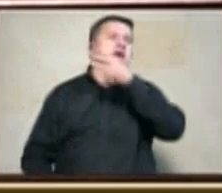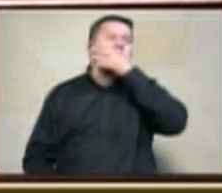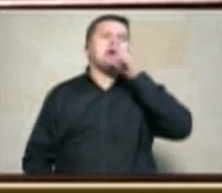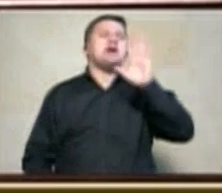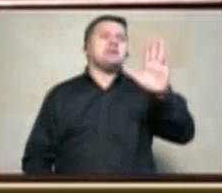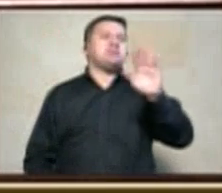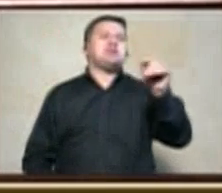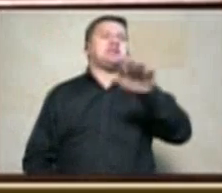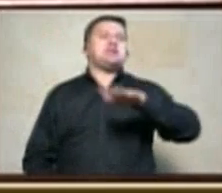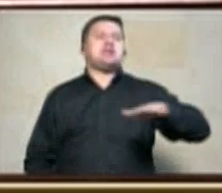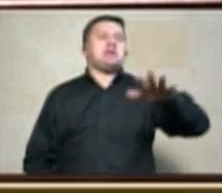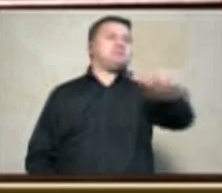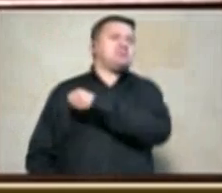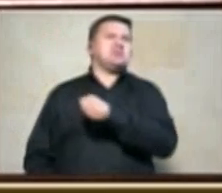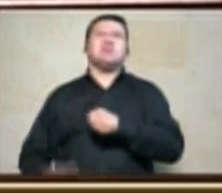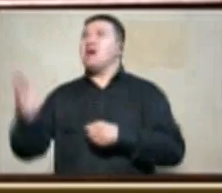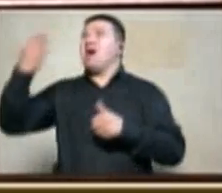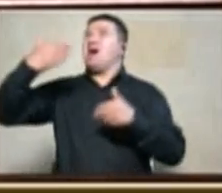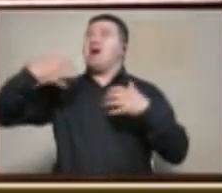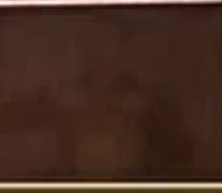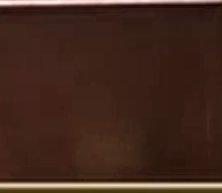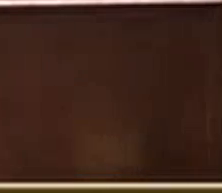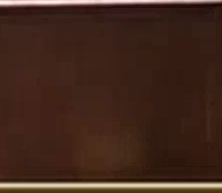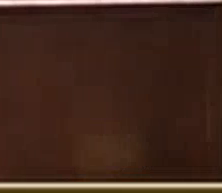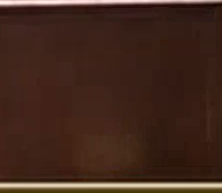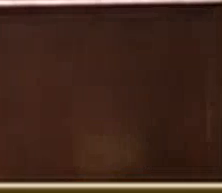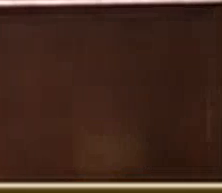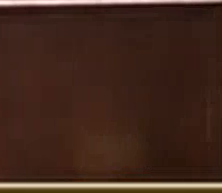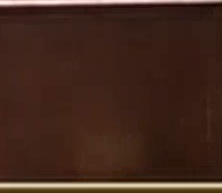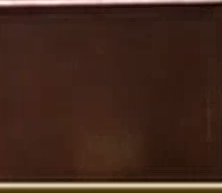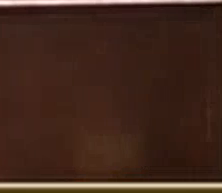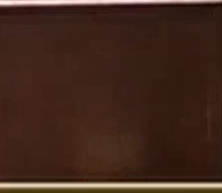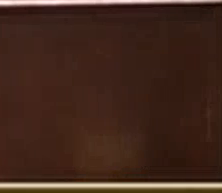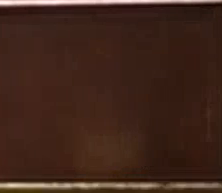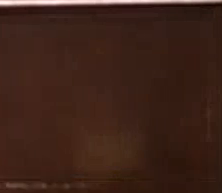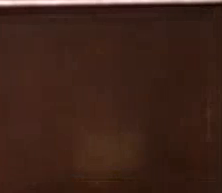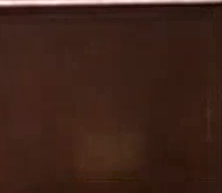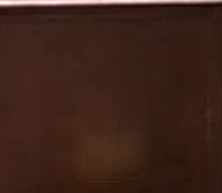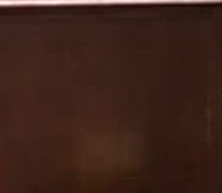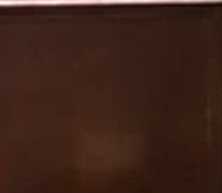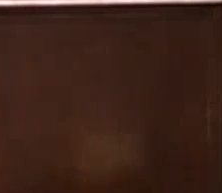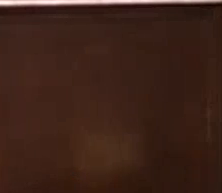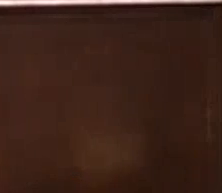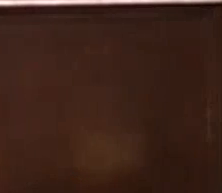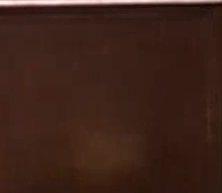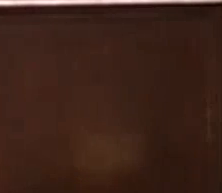que le van a expropiar la tierra. Y buses gratis para la manifestación.